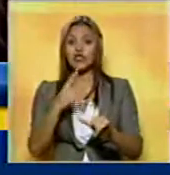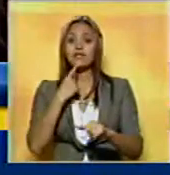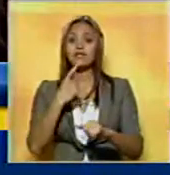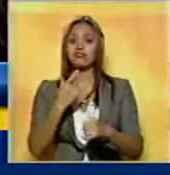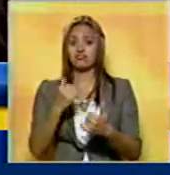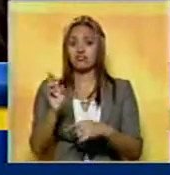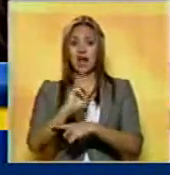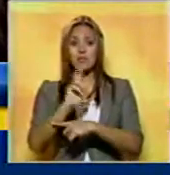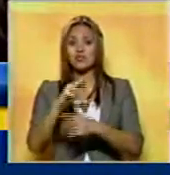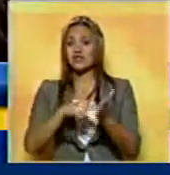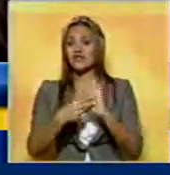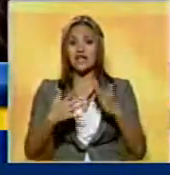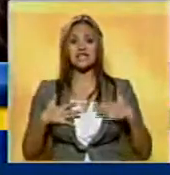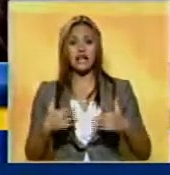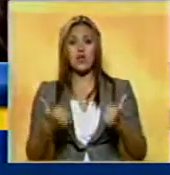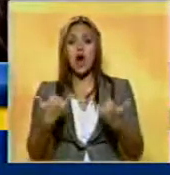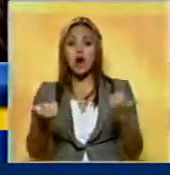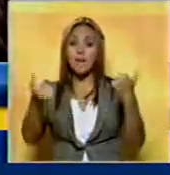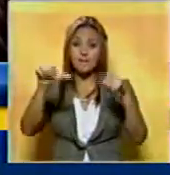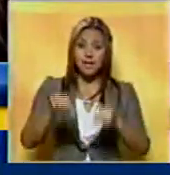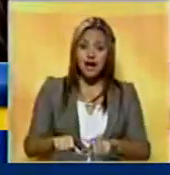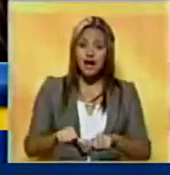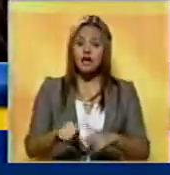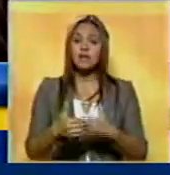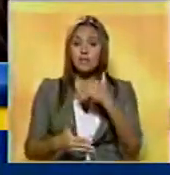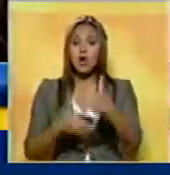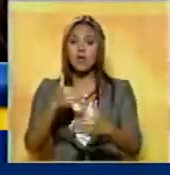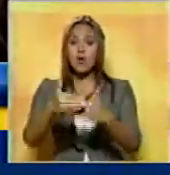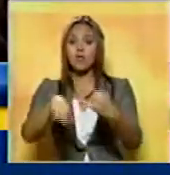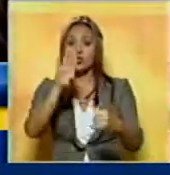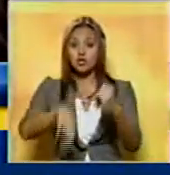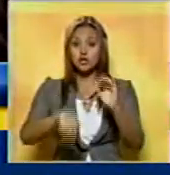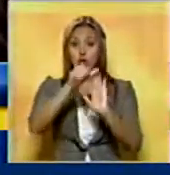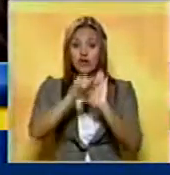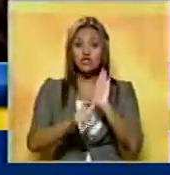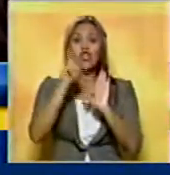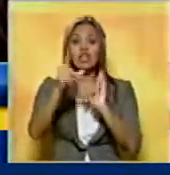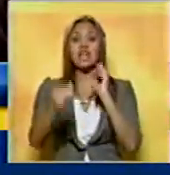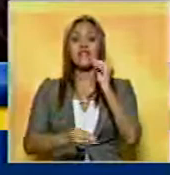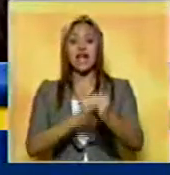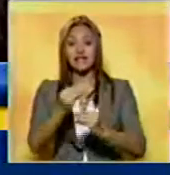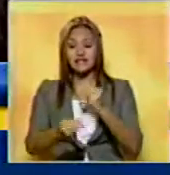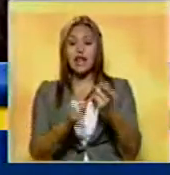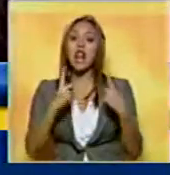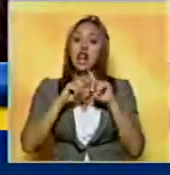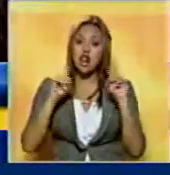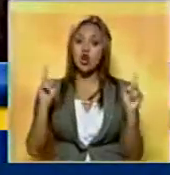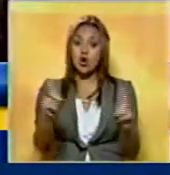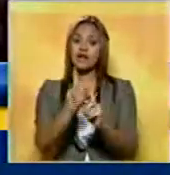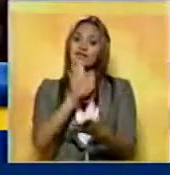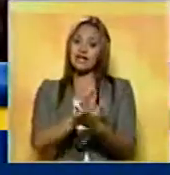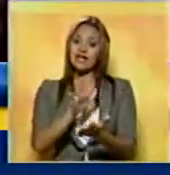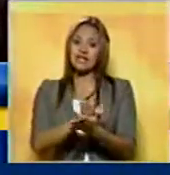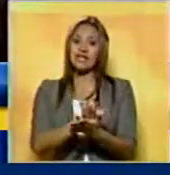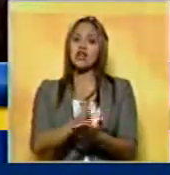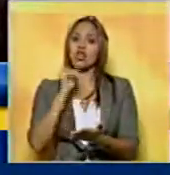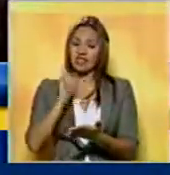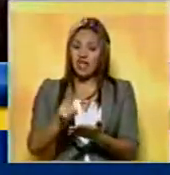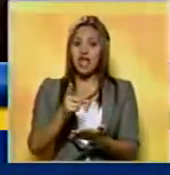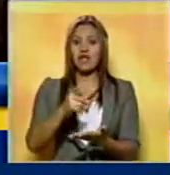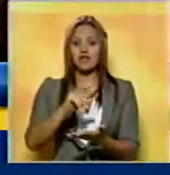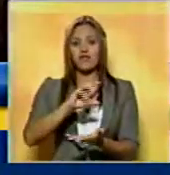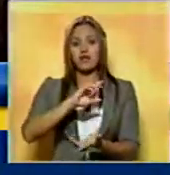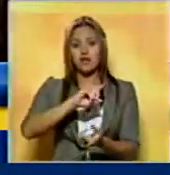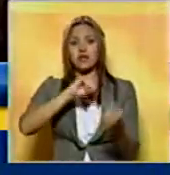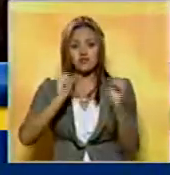el deterioro de su salud. Él ha dicho que la recuperación de su última operación debe realizarse en un lugar tranquilo y además adecuado para